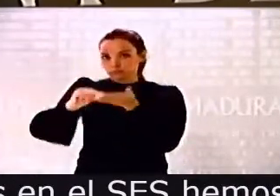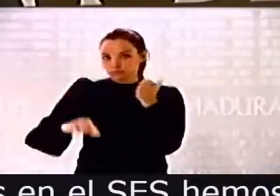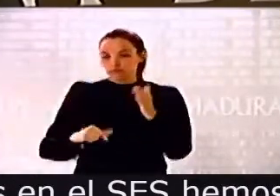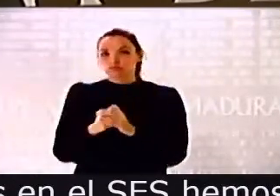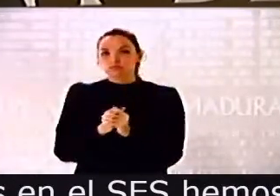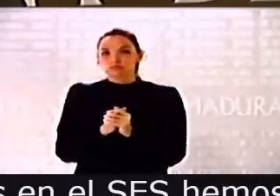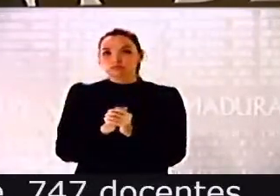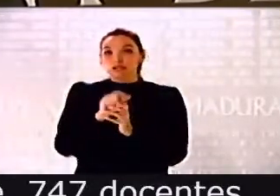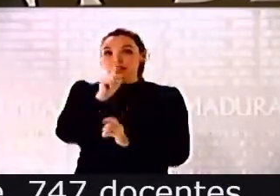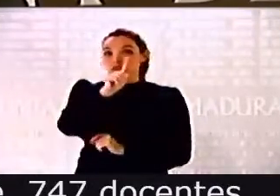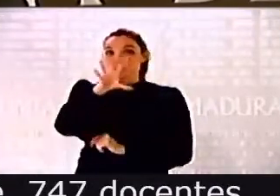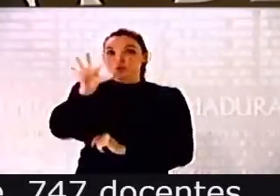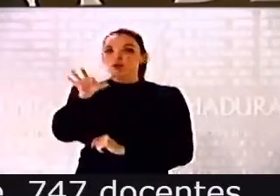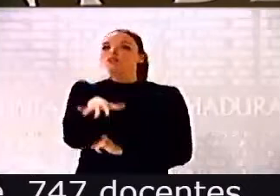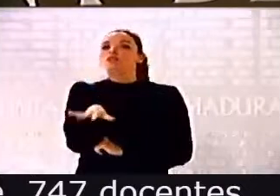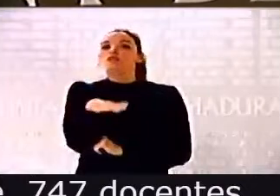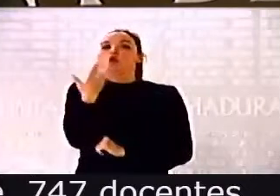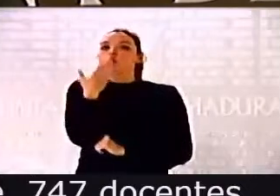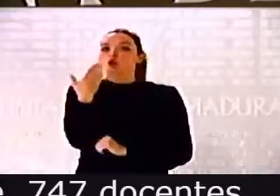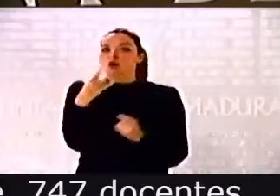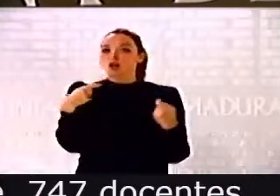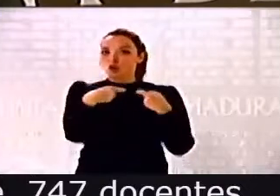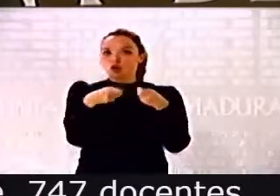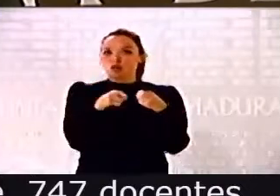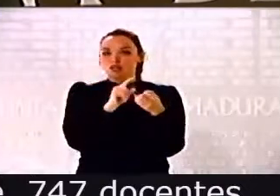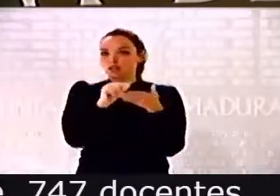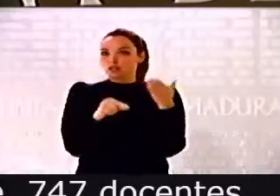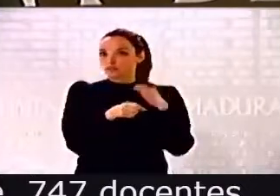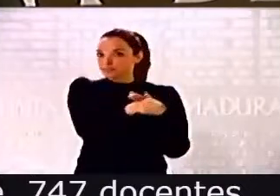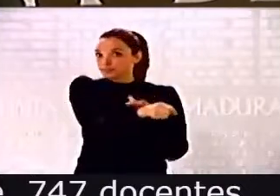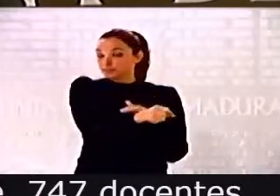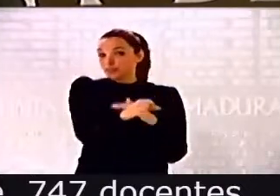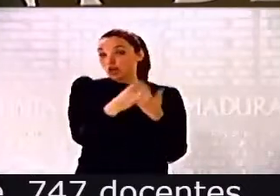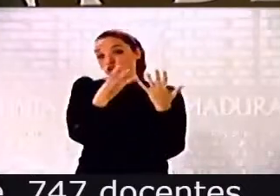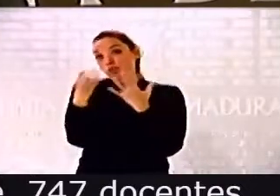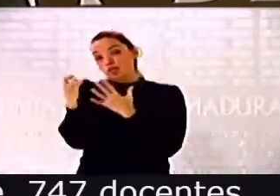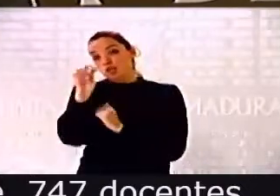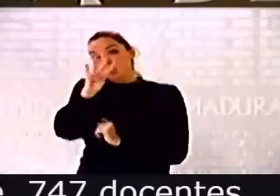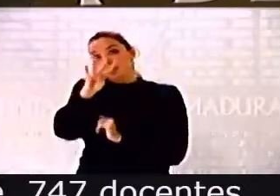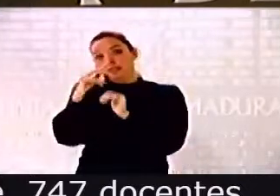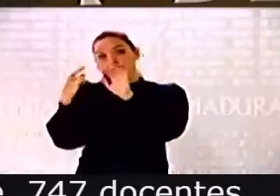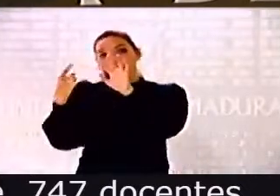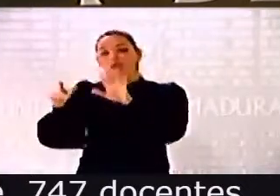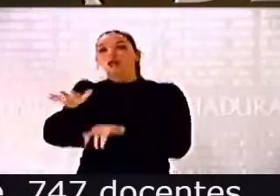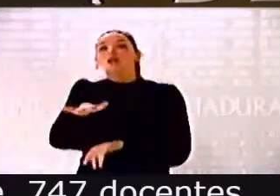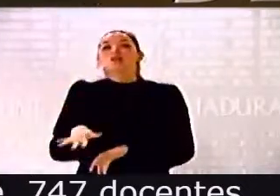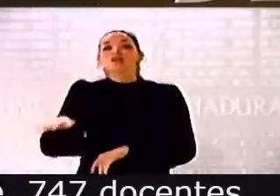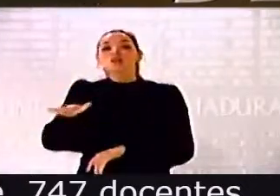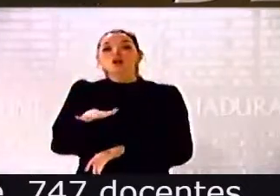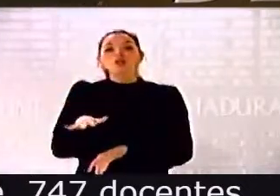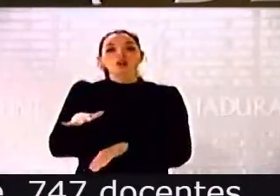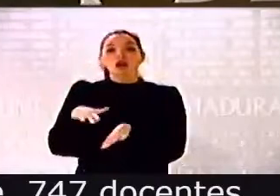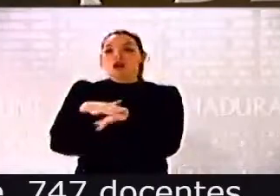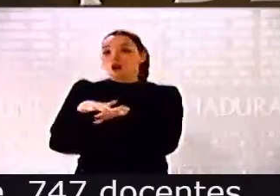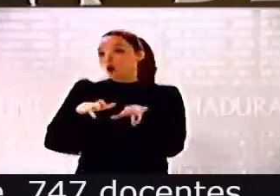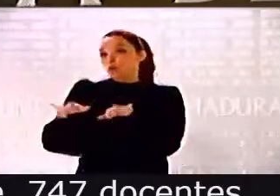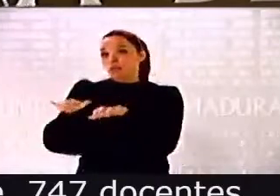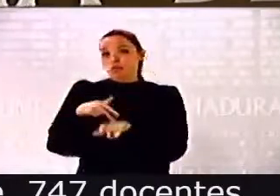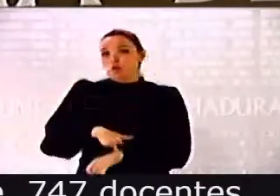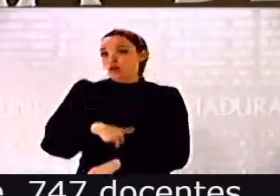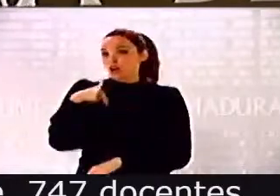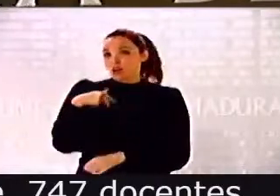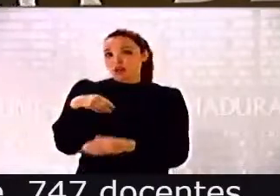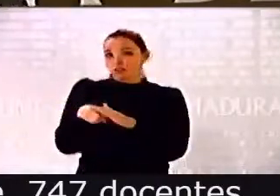150 docentes en la concertada y 846 contrataciones en Administración General de las